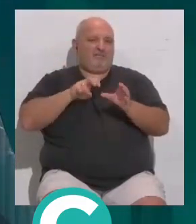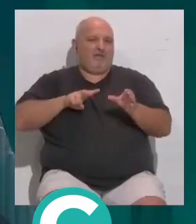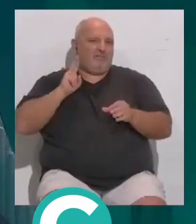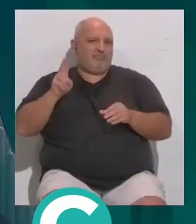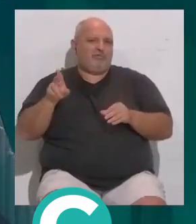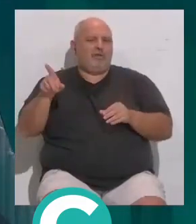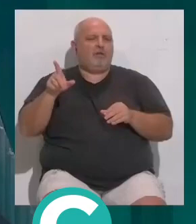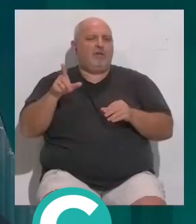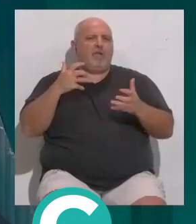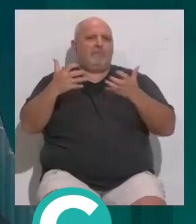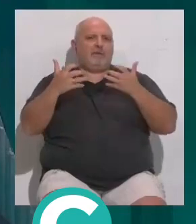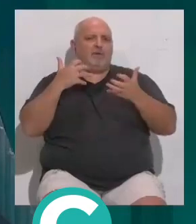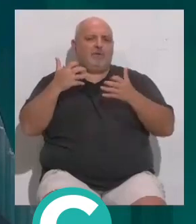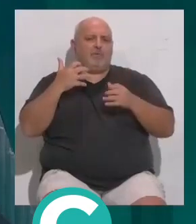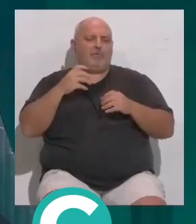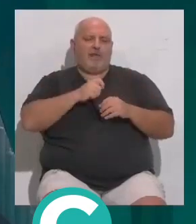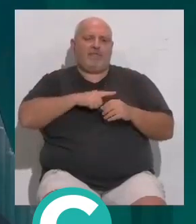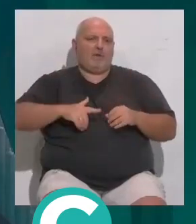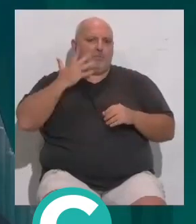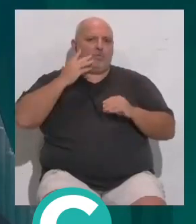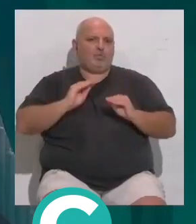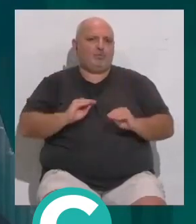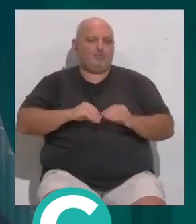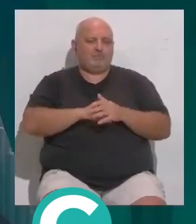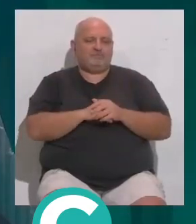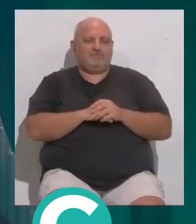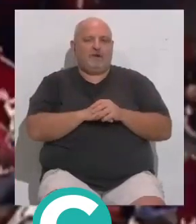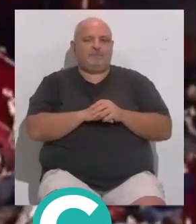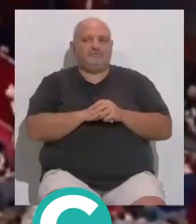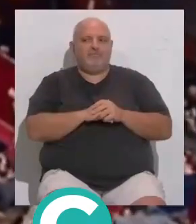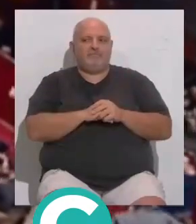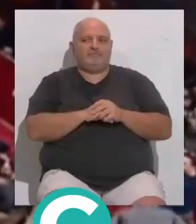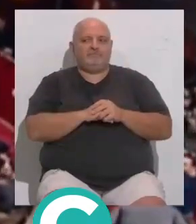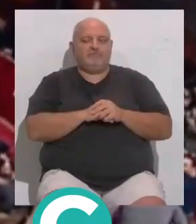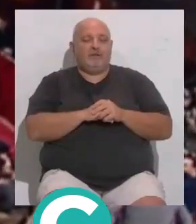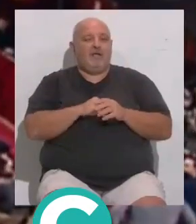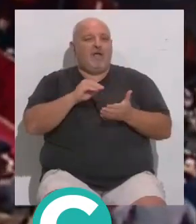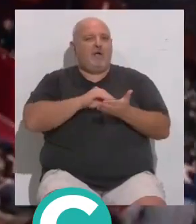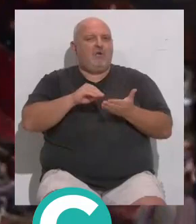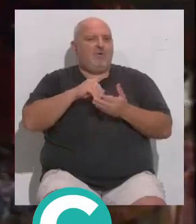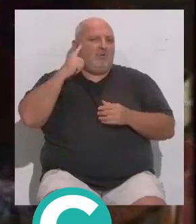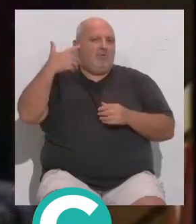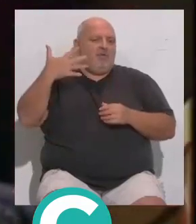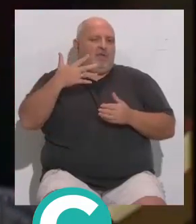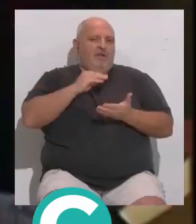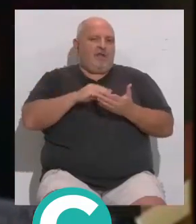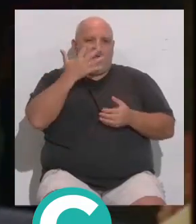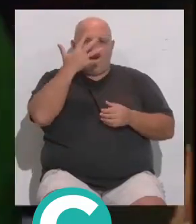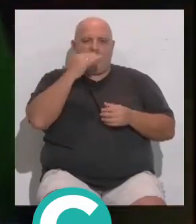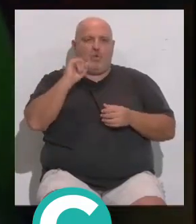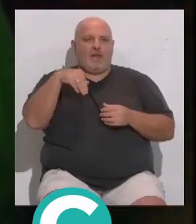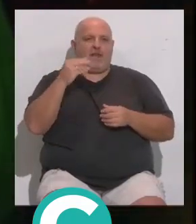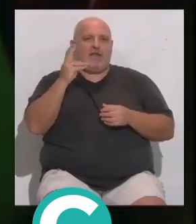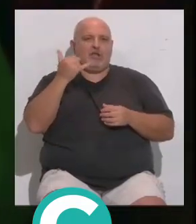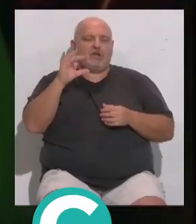será un espectáculo muy gaditano. El autor de Carnaval, Joaquín Quiñones, pregonará